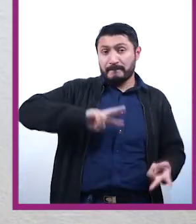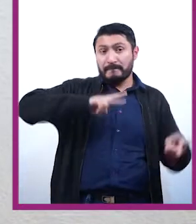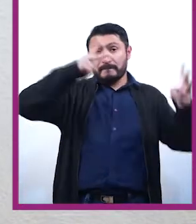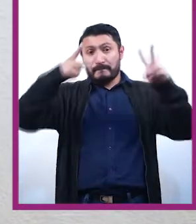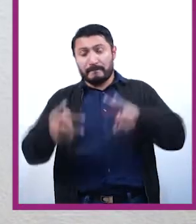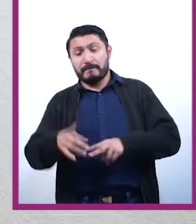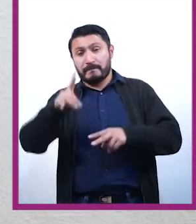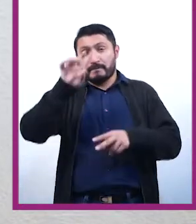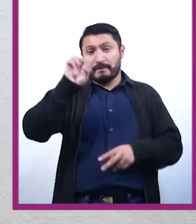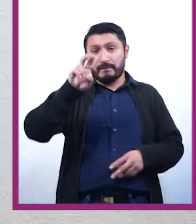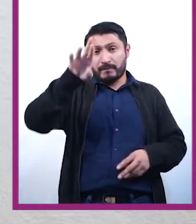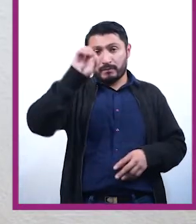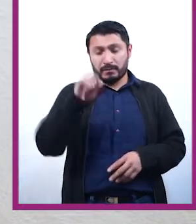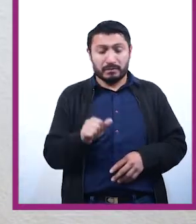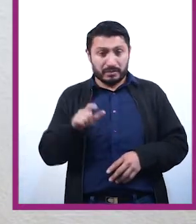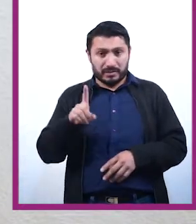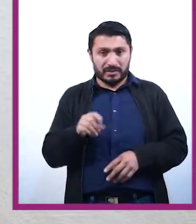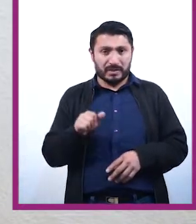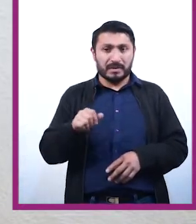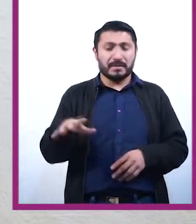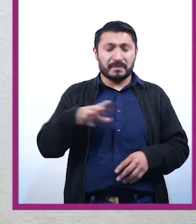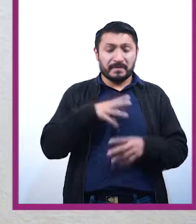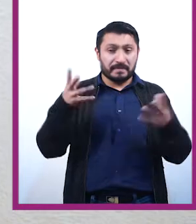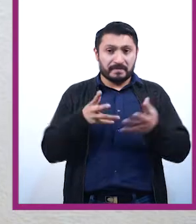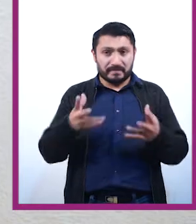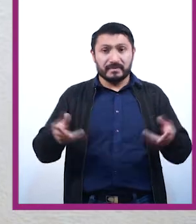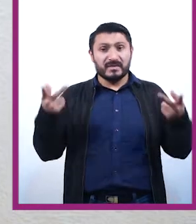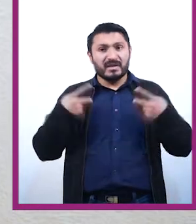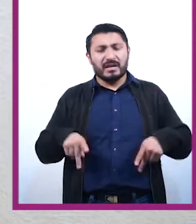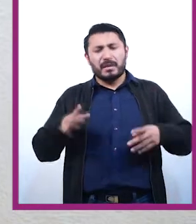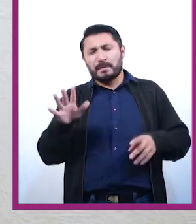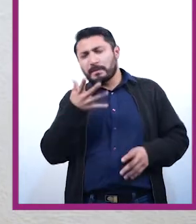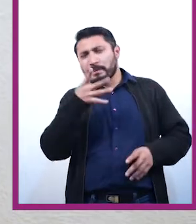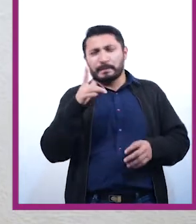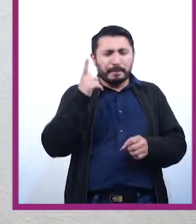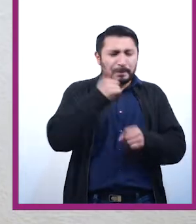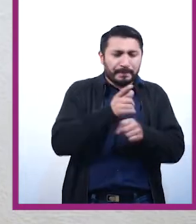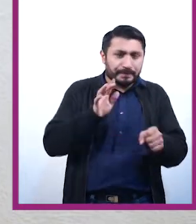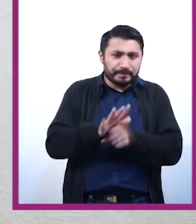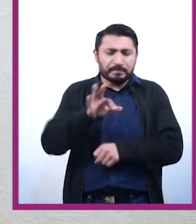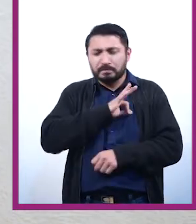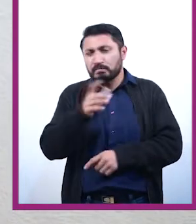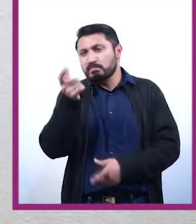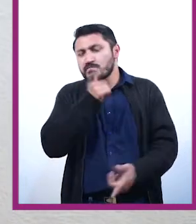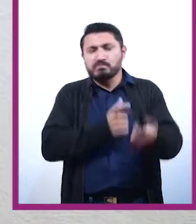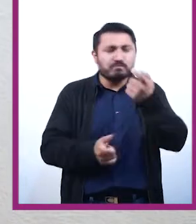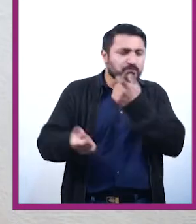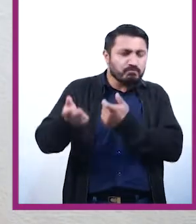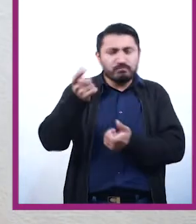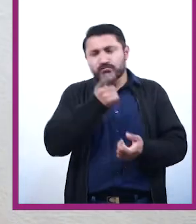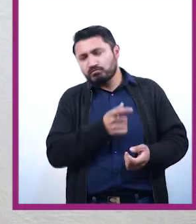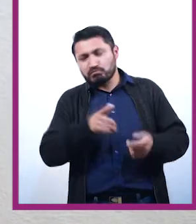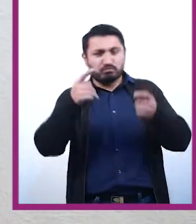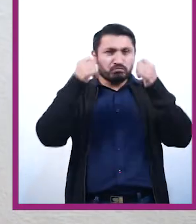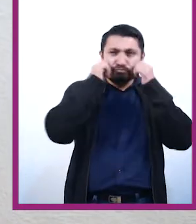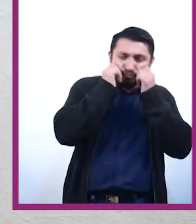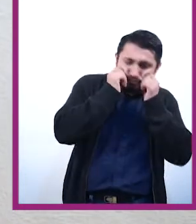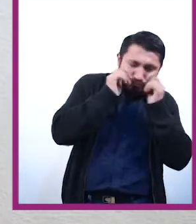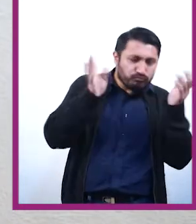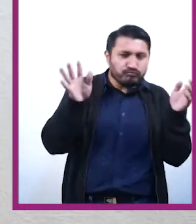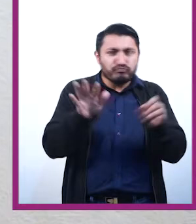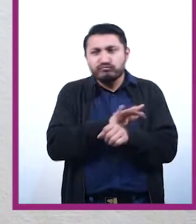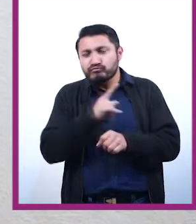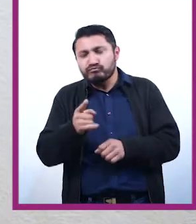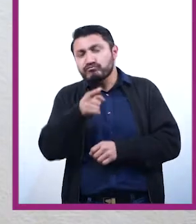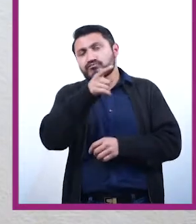al endeudamiento que se estaba generando. La gente calculaba con qué acciones podía ganar más dinero, sin importar por qué